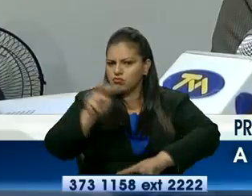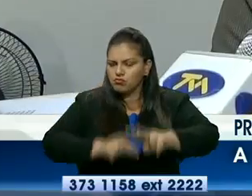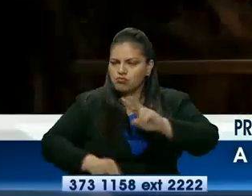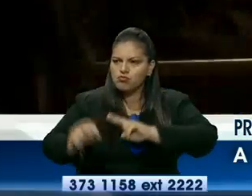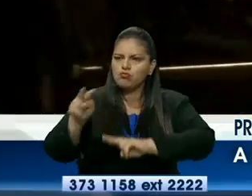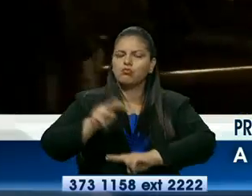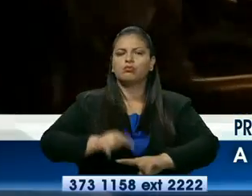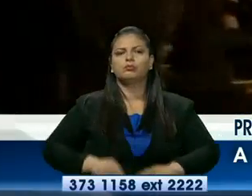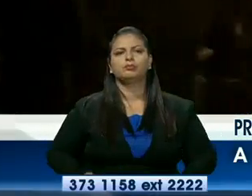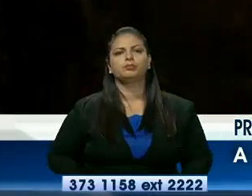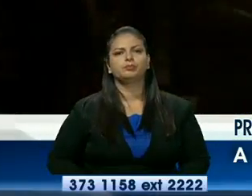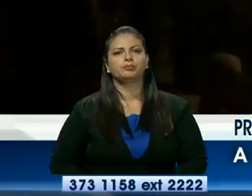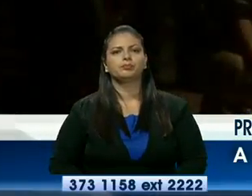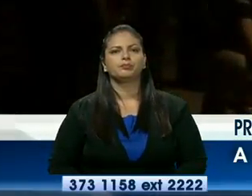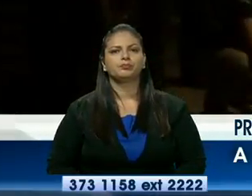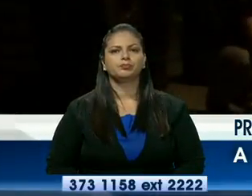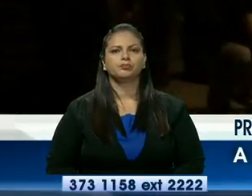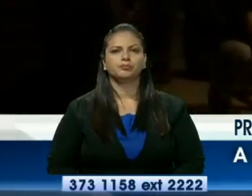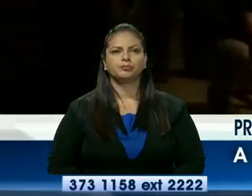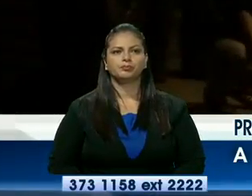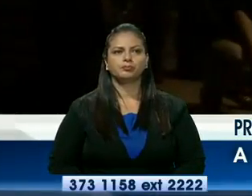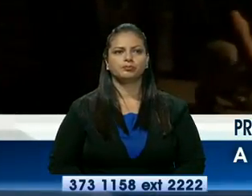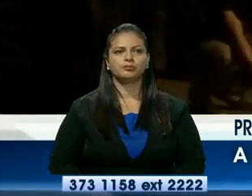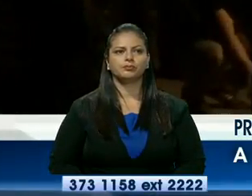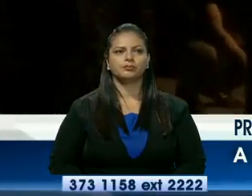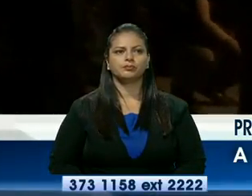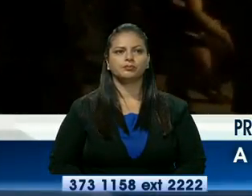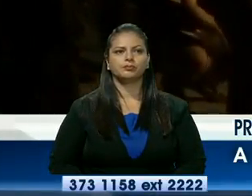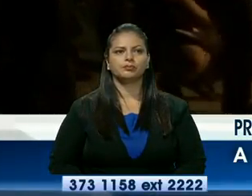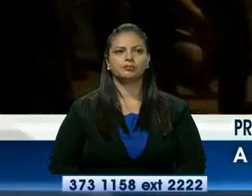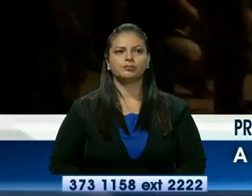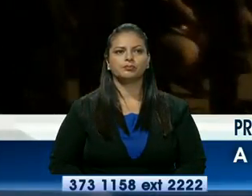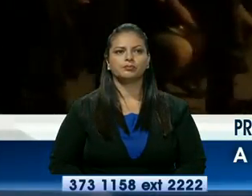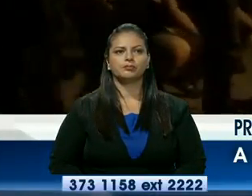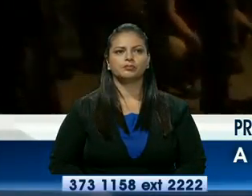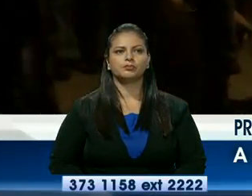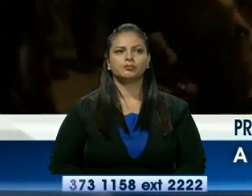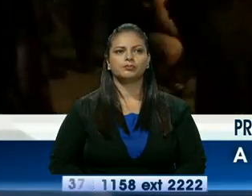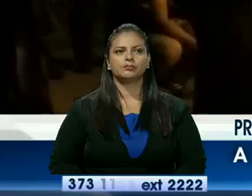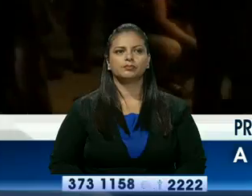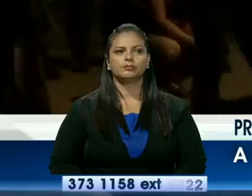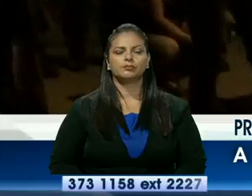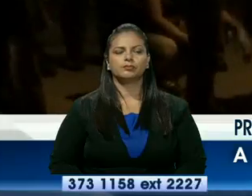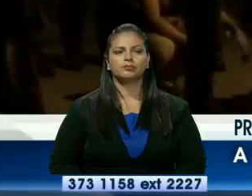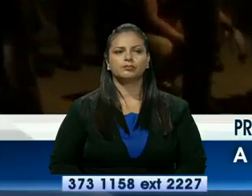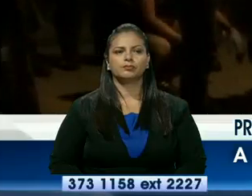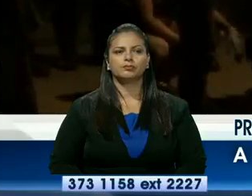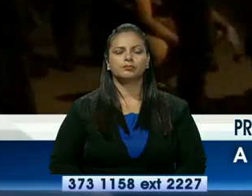ciudad de Manta. Con cámaras de Eduardo García, desde Manta, provincia de Manabí, informó Wendy Delgado.